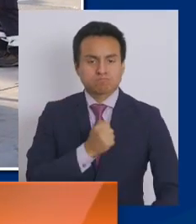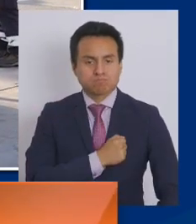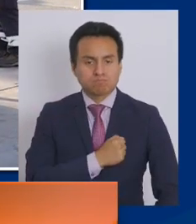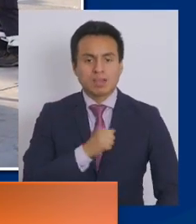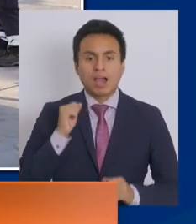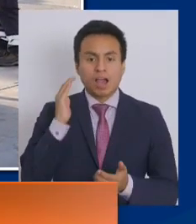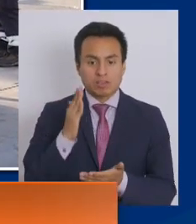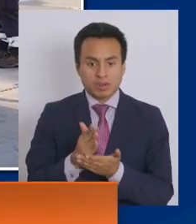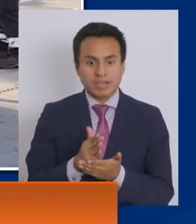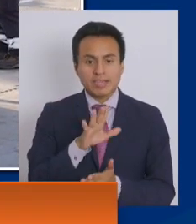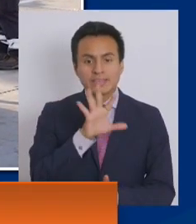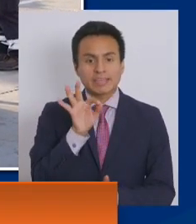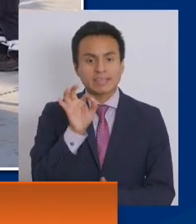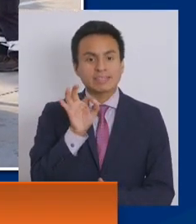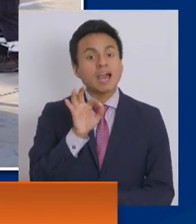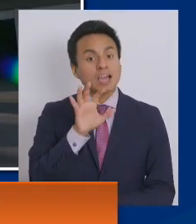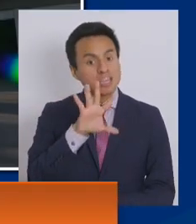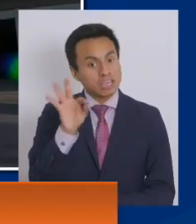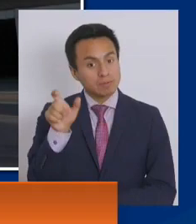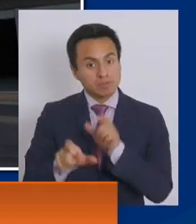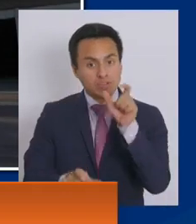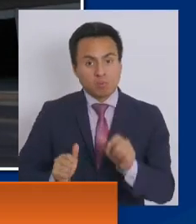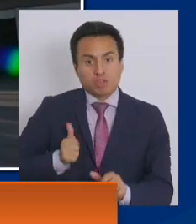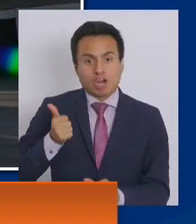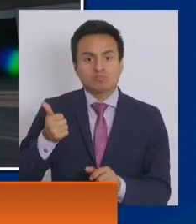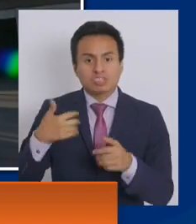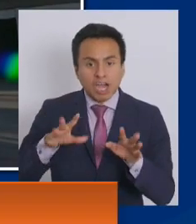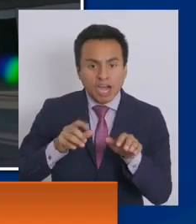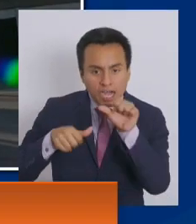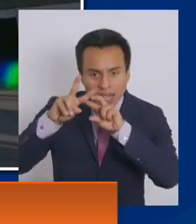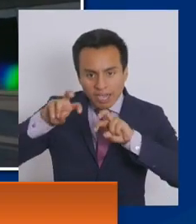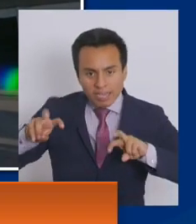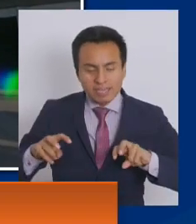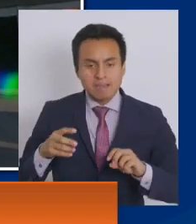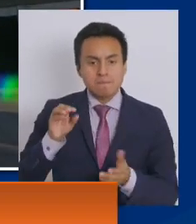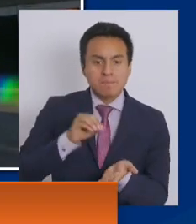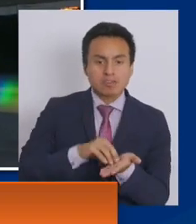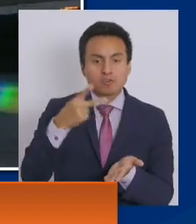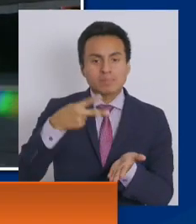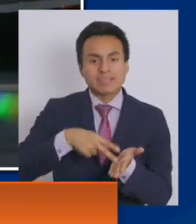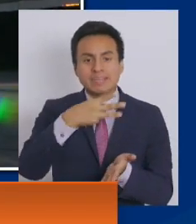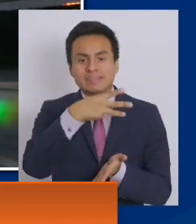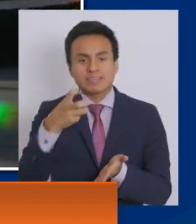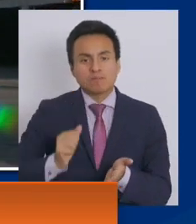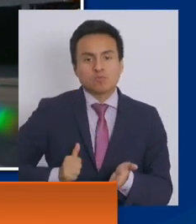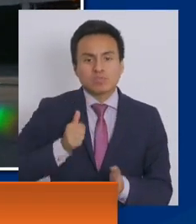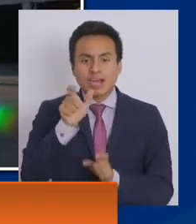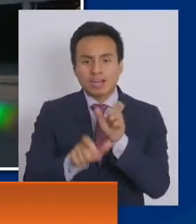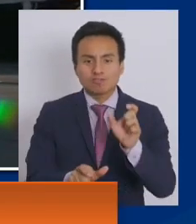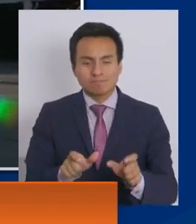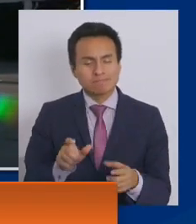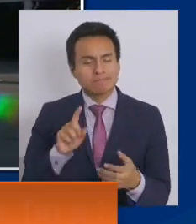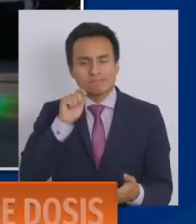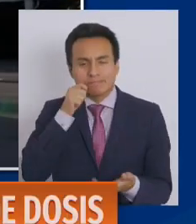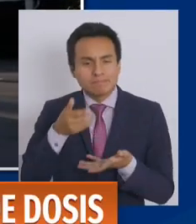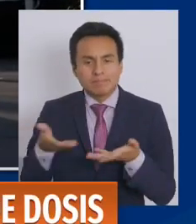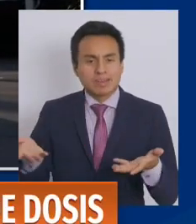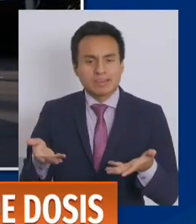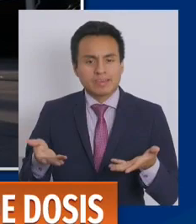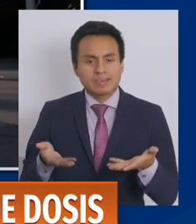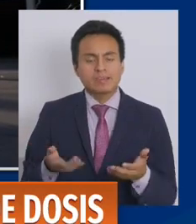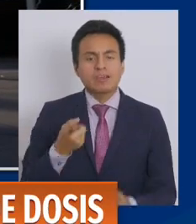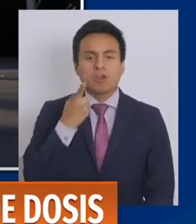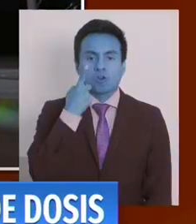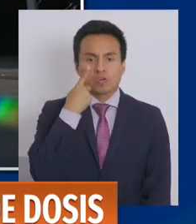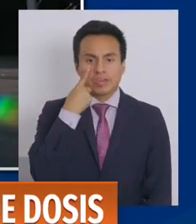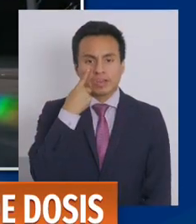ha reclutado más de 500 voluntarios y pretende reclutar cerca de 2.300 voluntarios. ¿Y qué es lo que nos permite esto? Nos permite